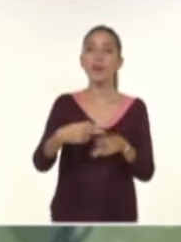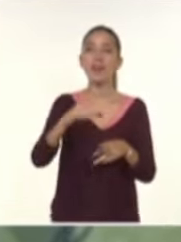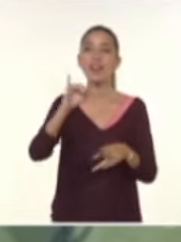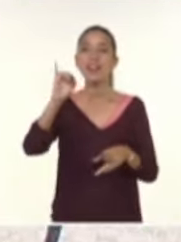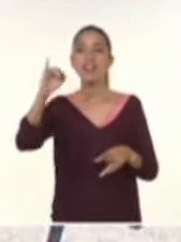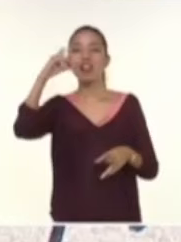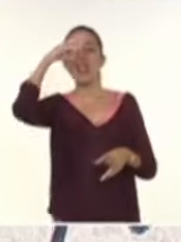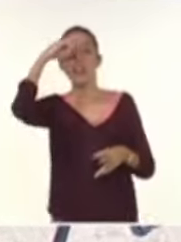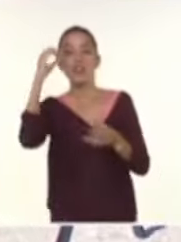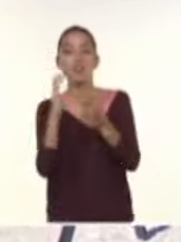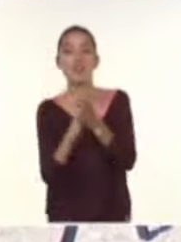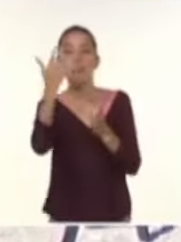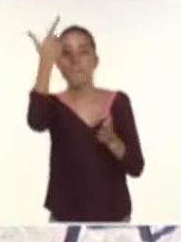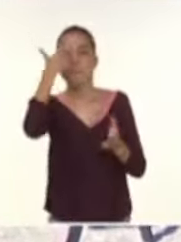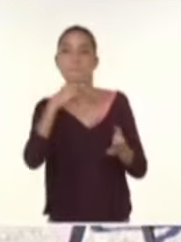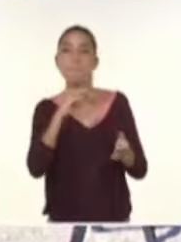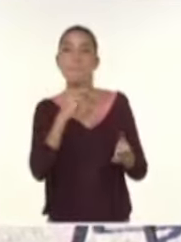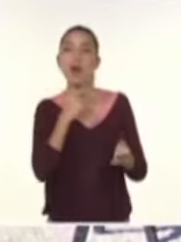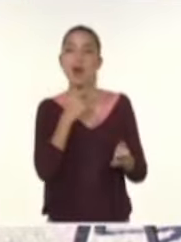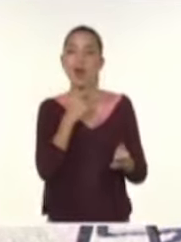Ismaelillo.